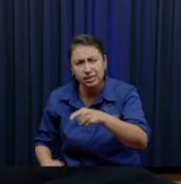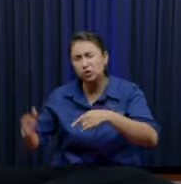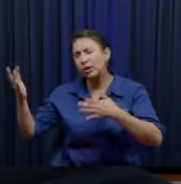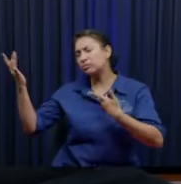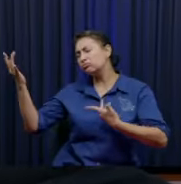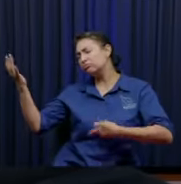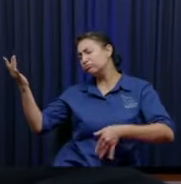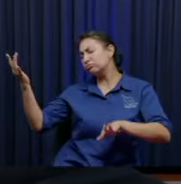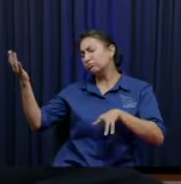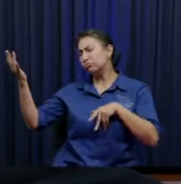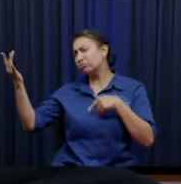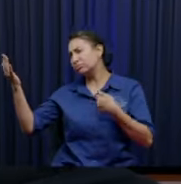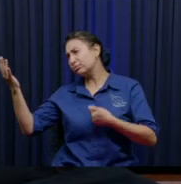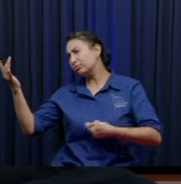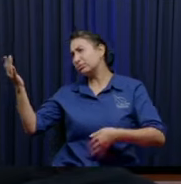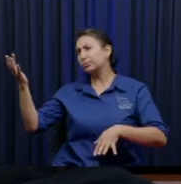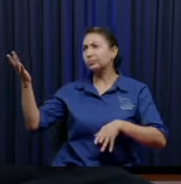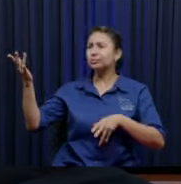su guitarra.